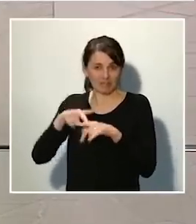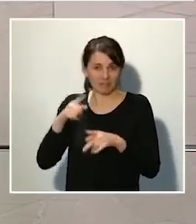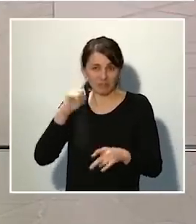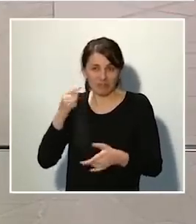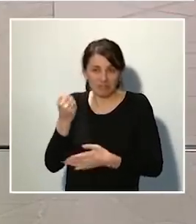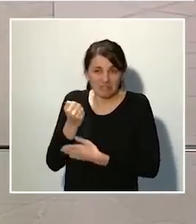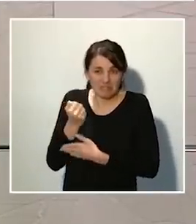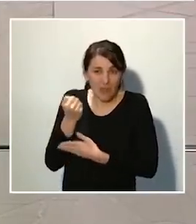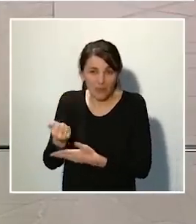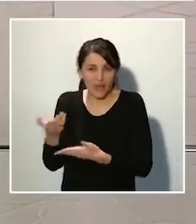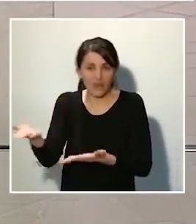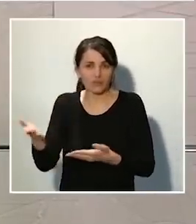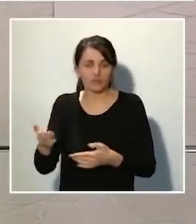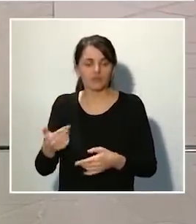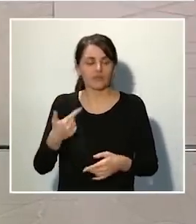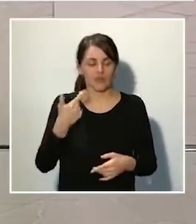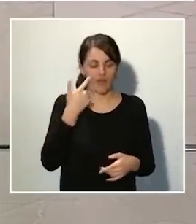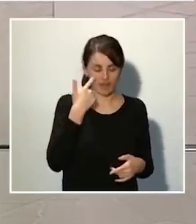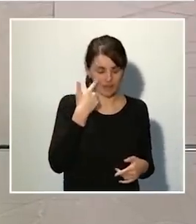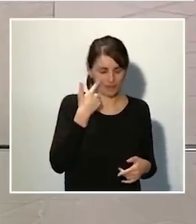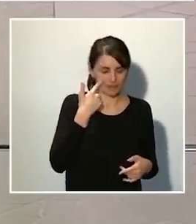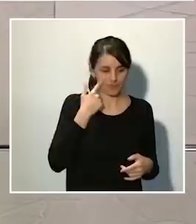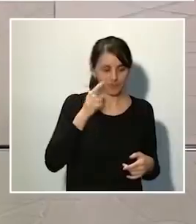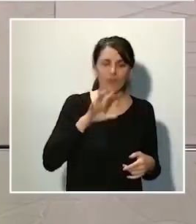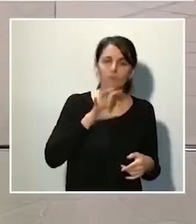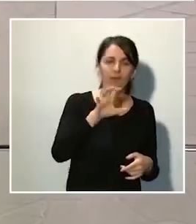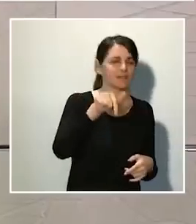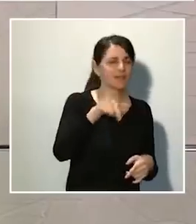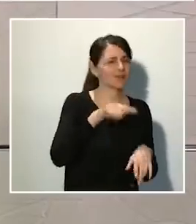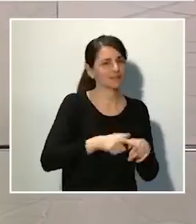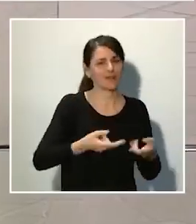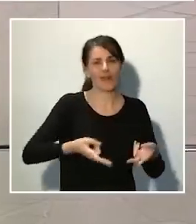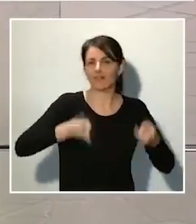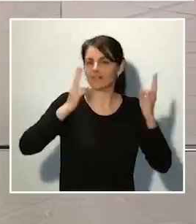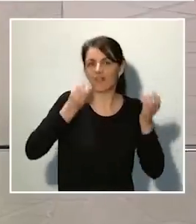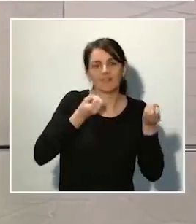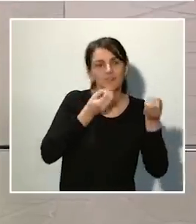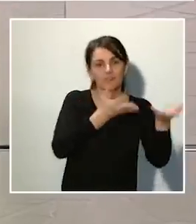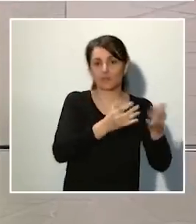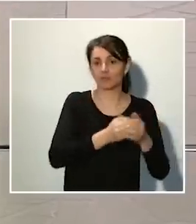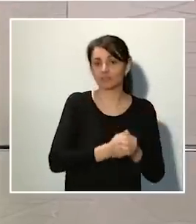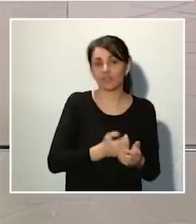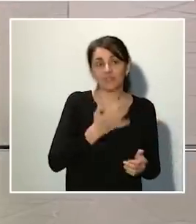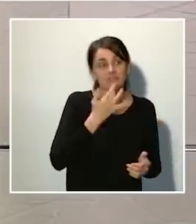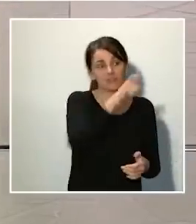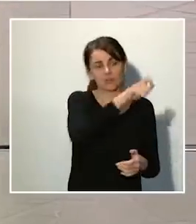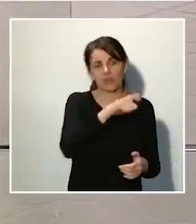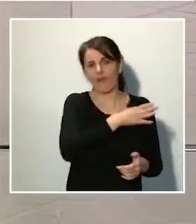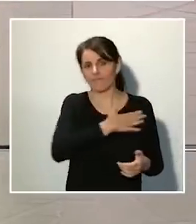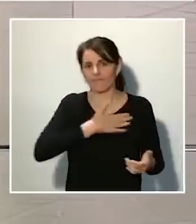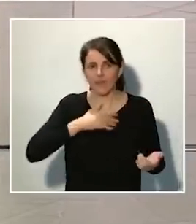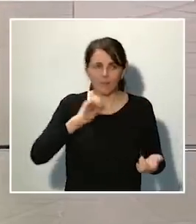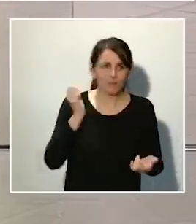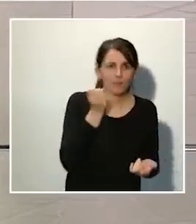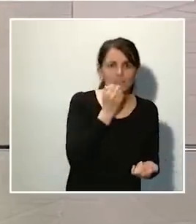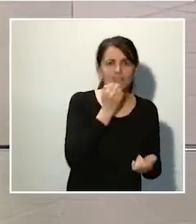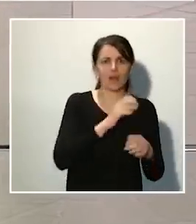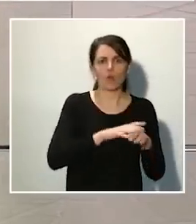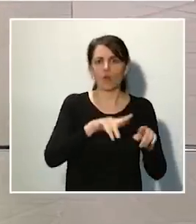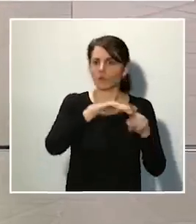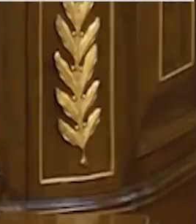Pablo, pero el circo, el dueño de los títeres y del titiritero, se mueve en La Habana.